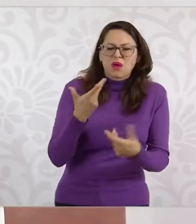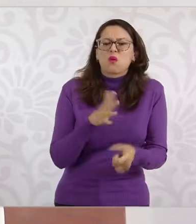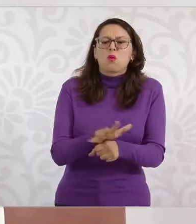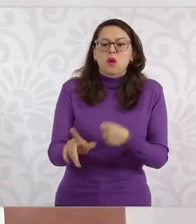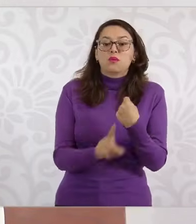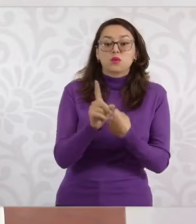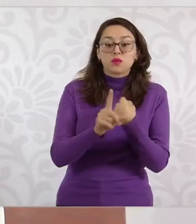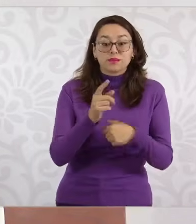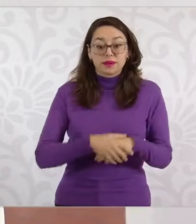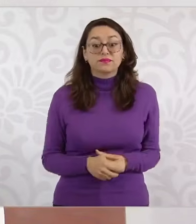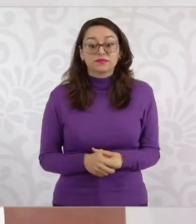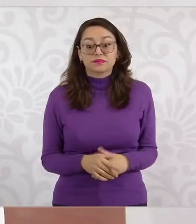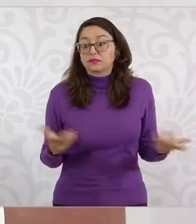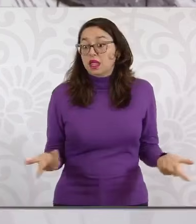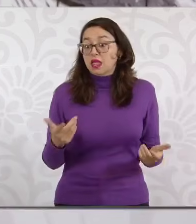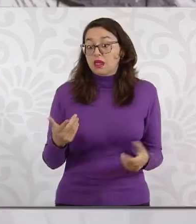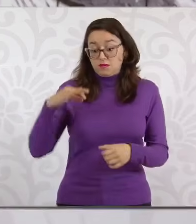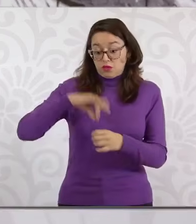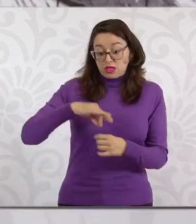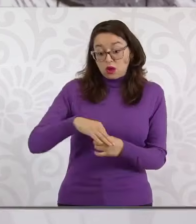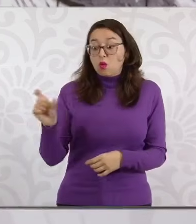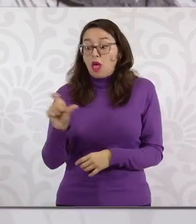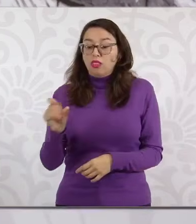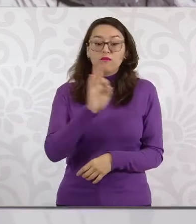Recuerden que la revocación de mandato es en tal fecha.